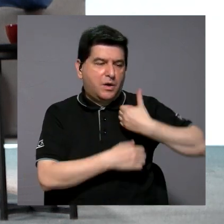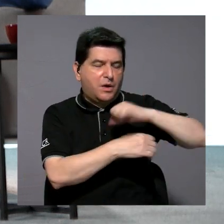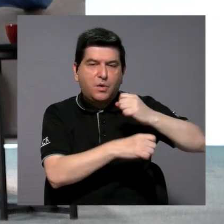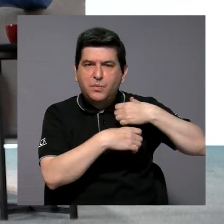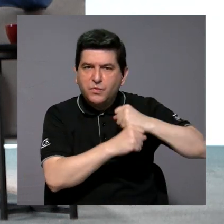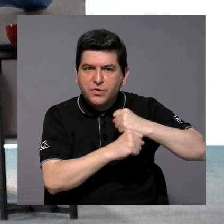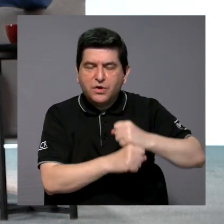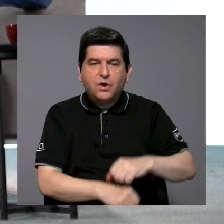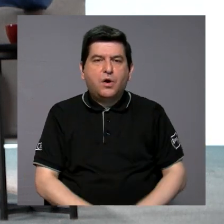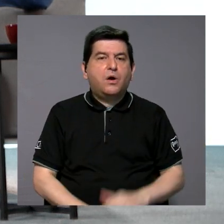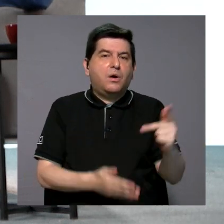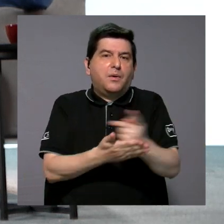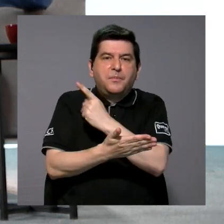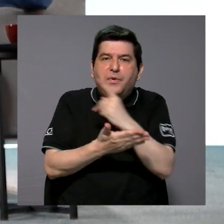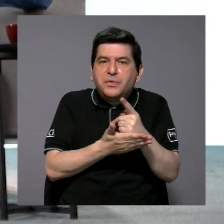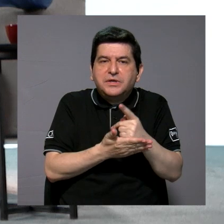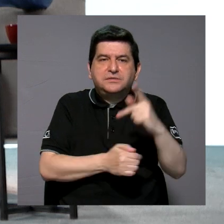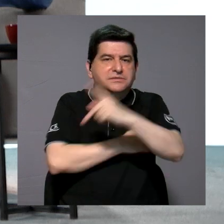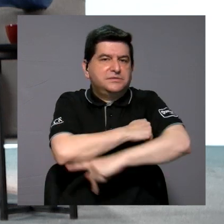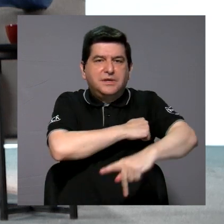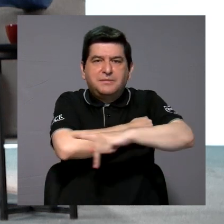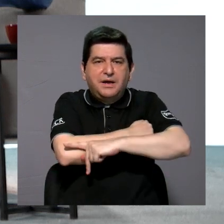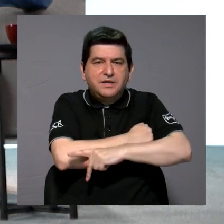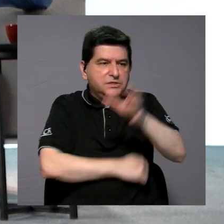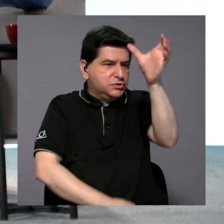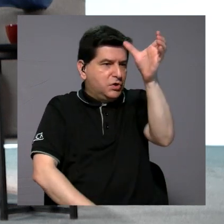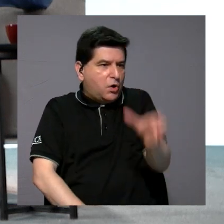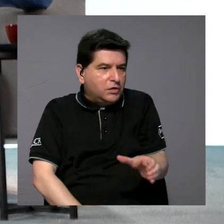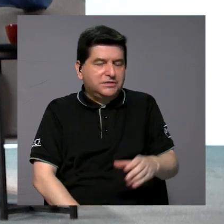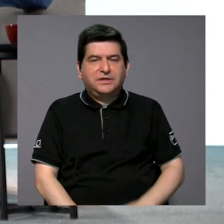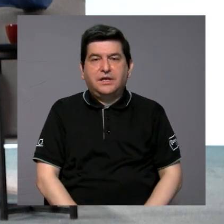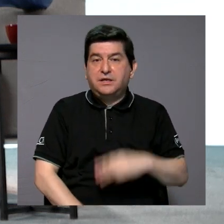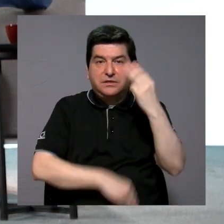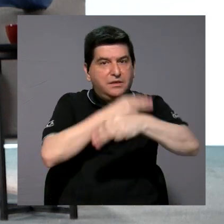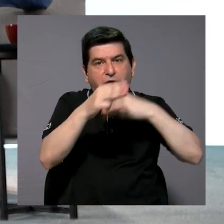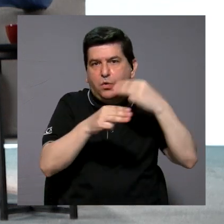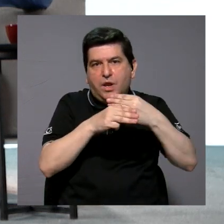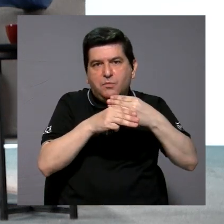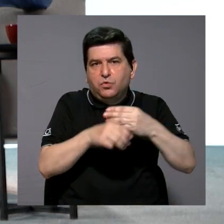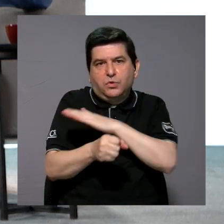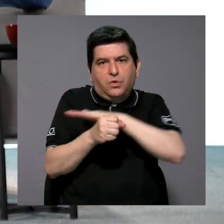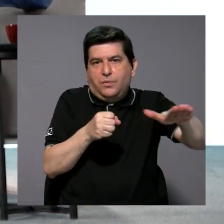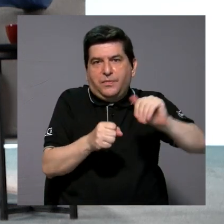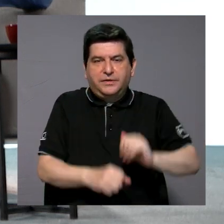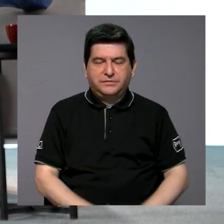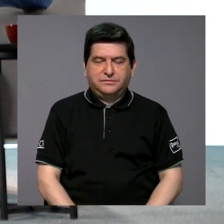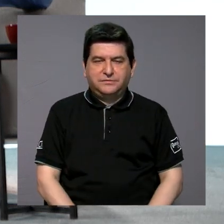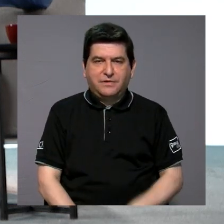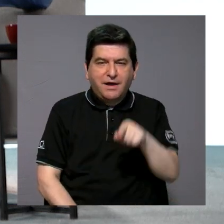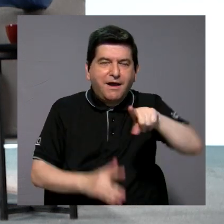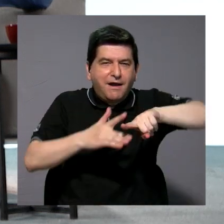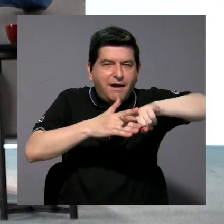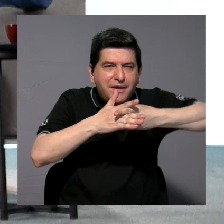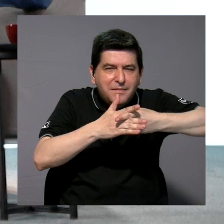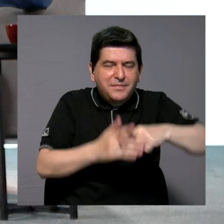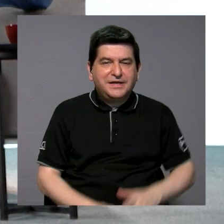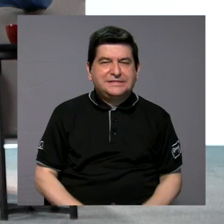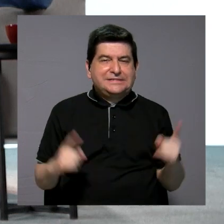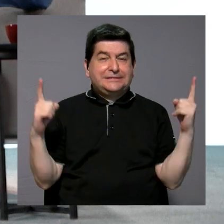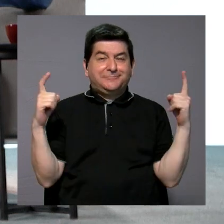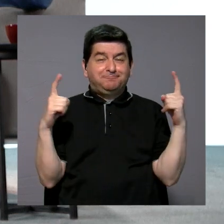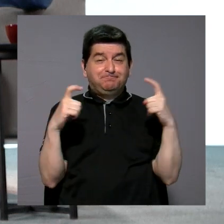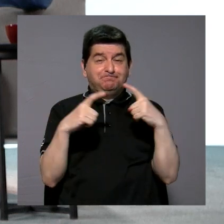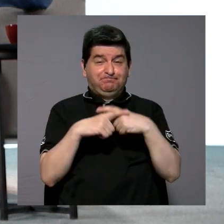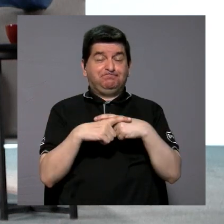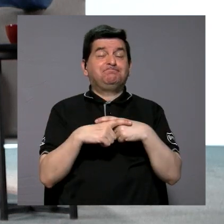municipio, una provincia, un país, un continente, el mundo entero. Y ahí es donde se empiezan a complicar